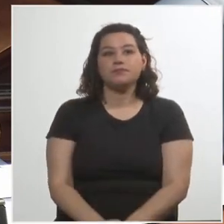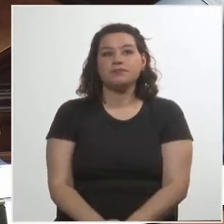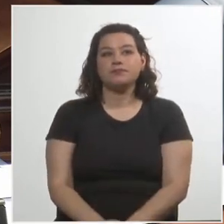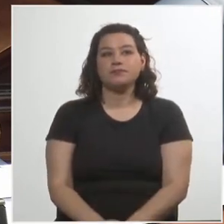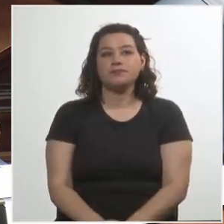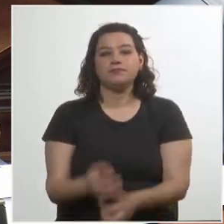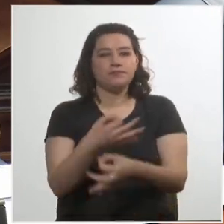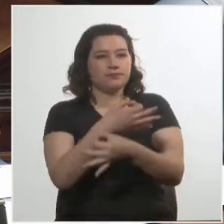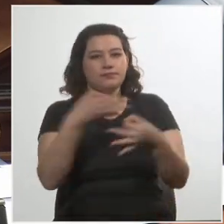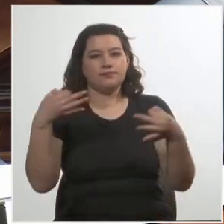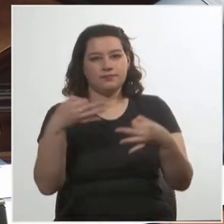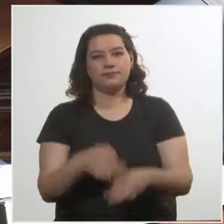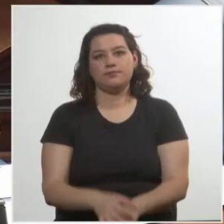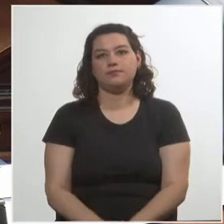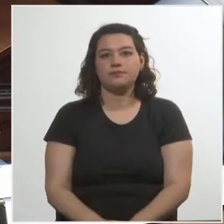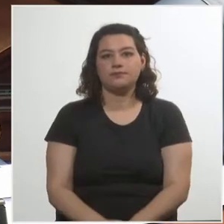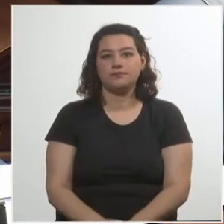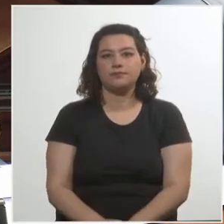perfecto